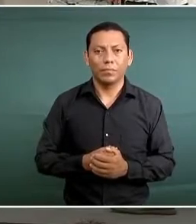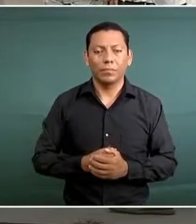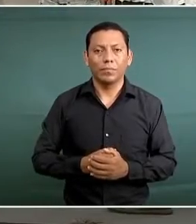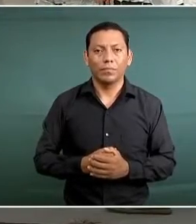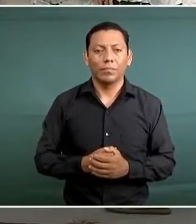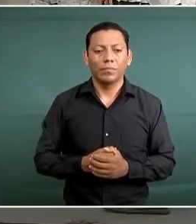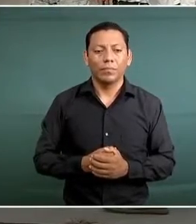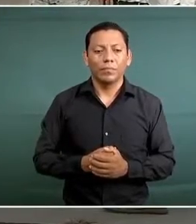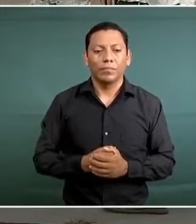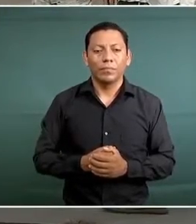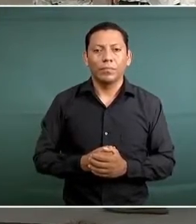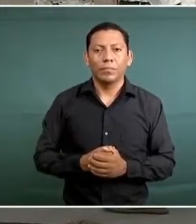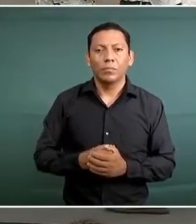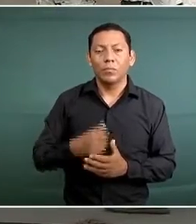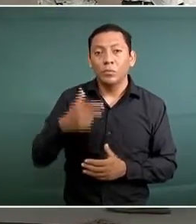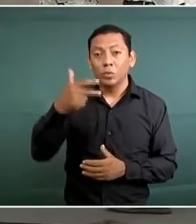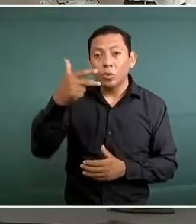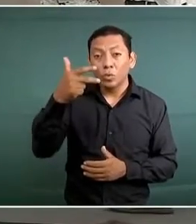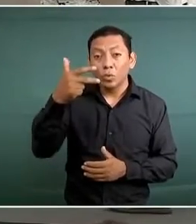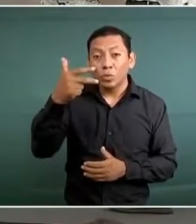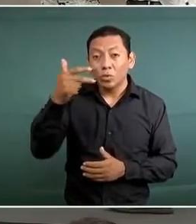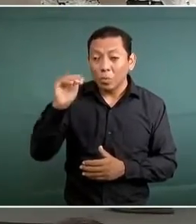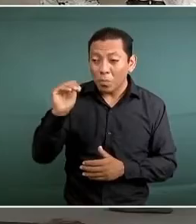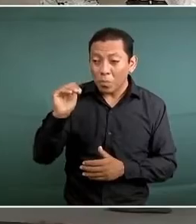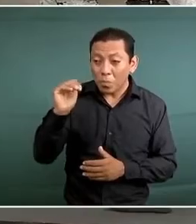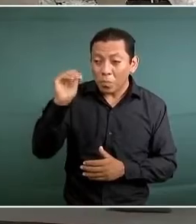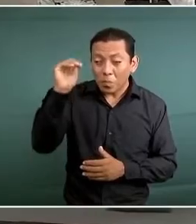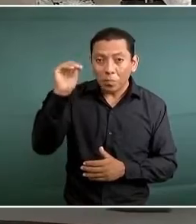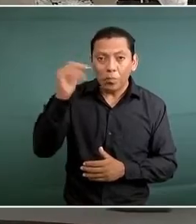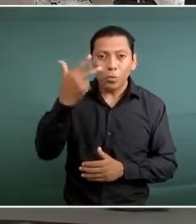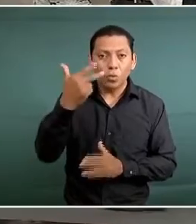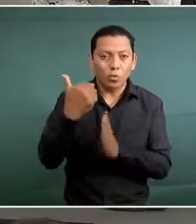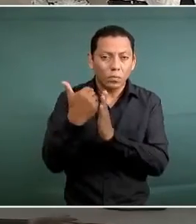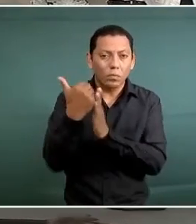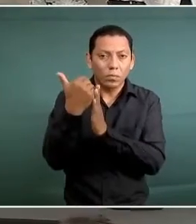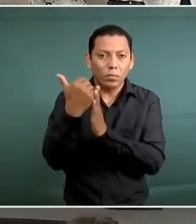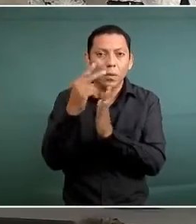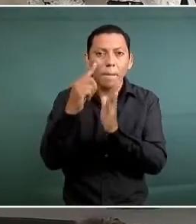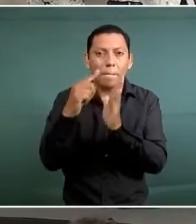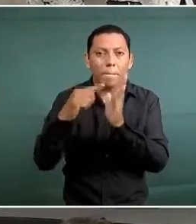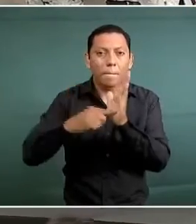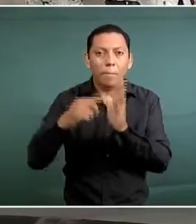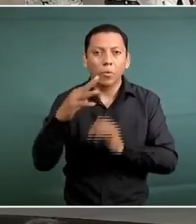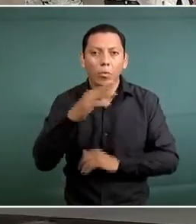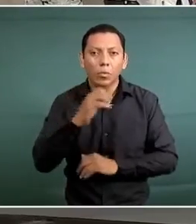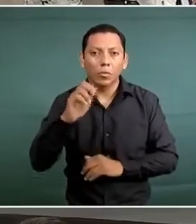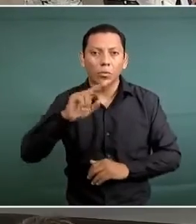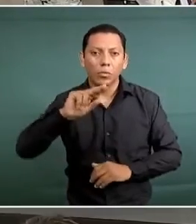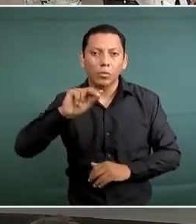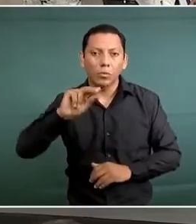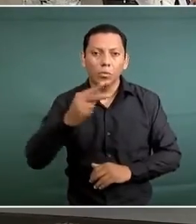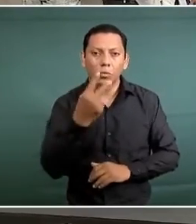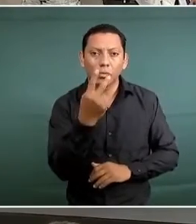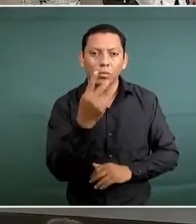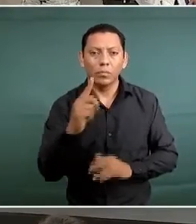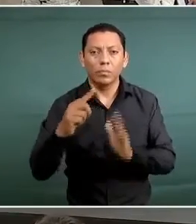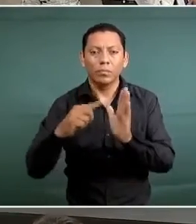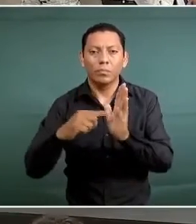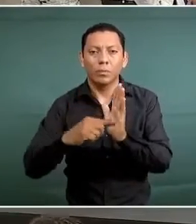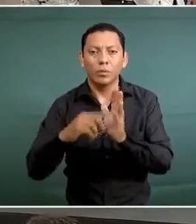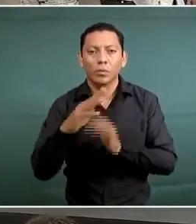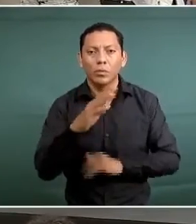son ocho más intubados de mil cuatrocientos ochenta y dos a mil